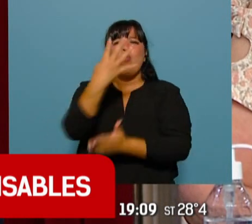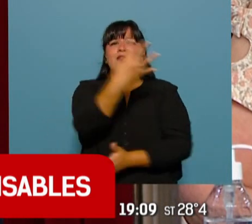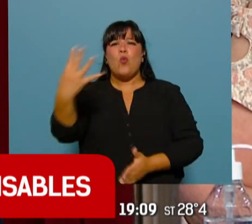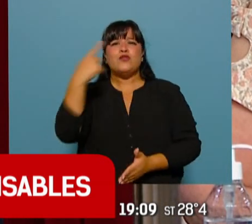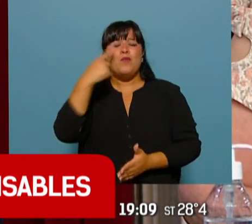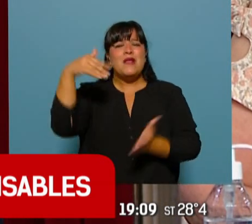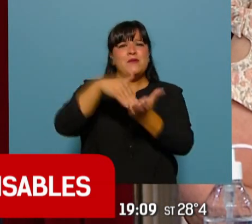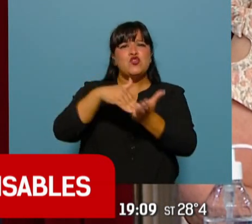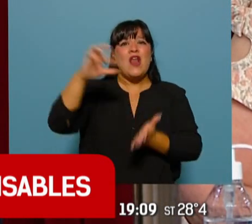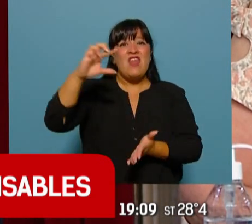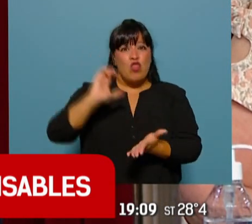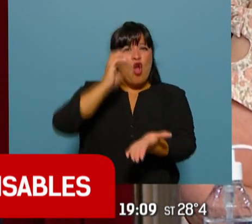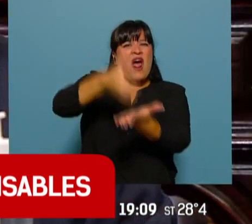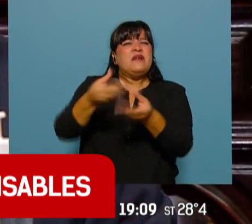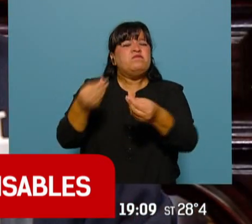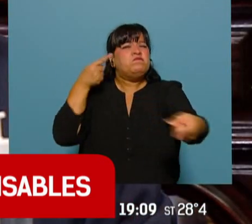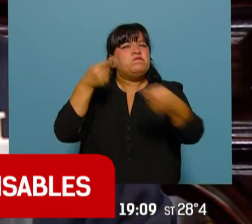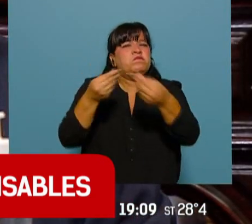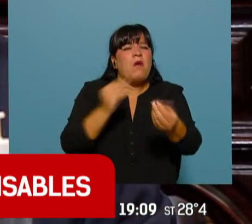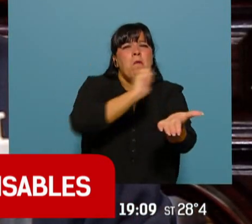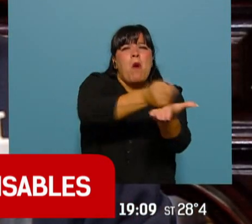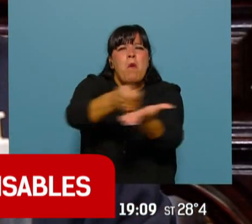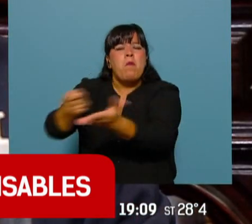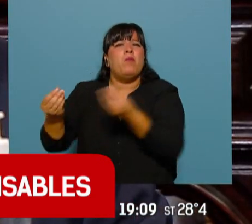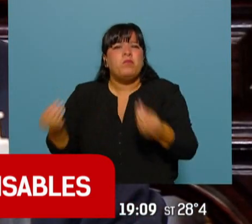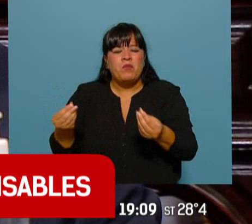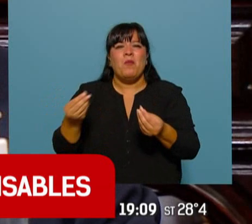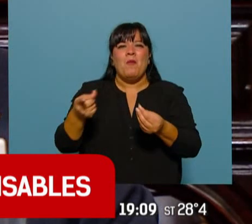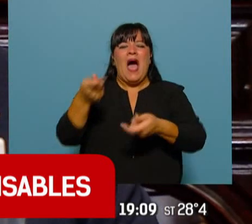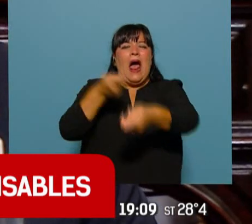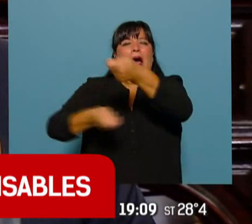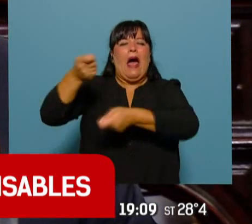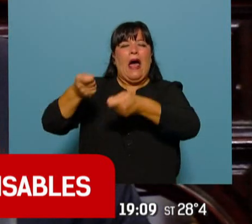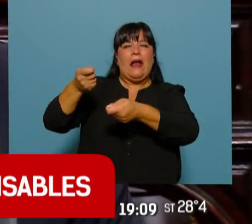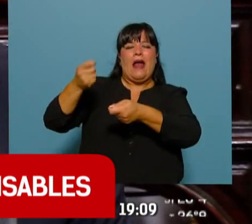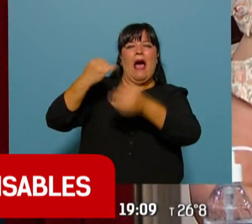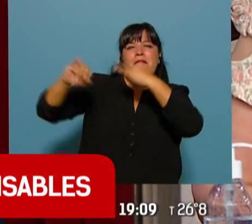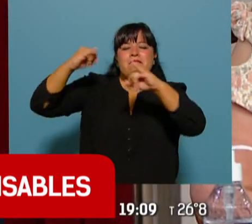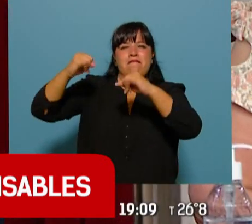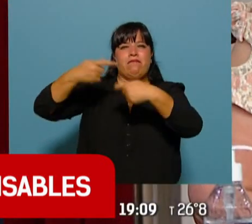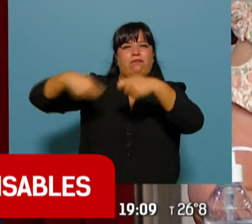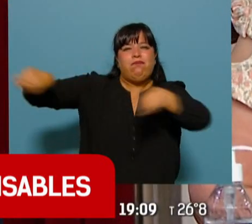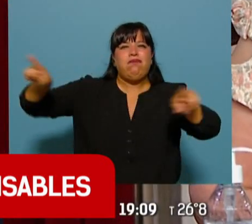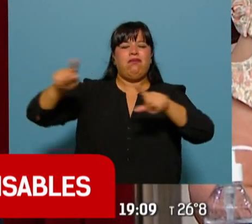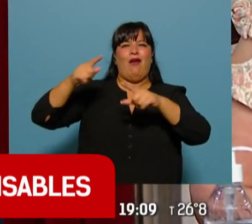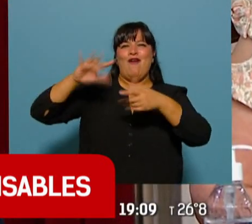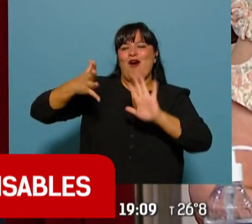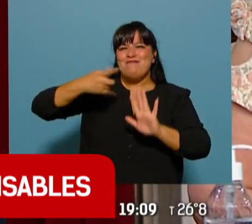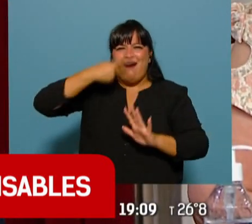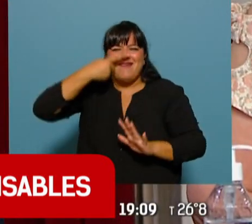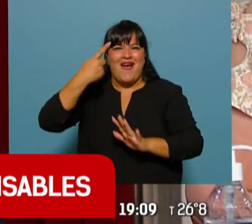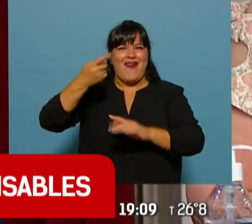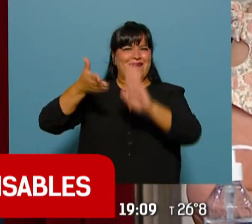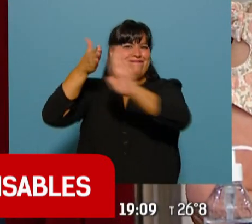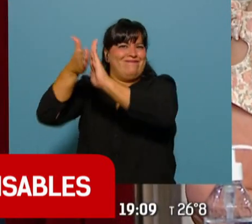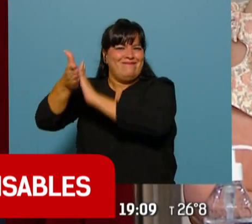de dólares que solo sirvieron para facilitar la salida del mercado financiero argentino de capitales especulativos con